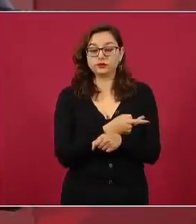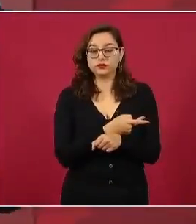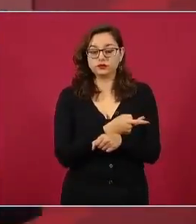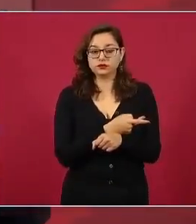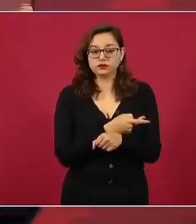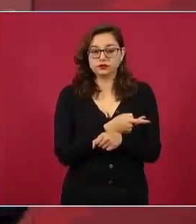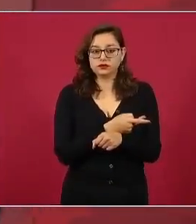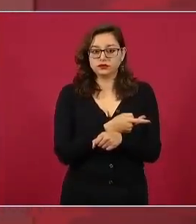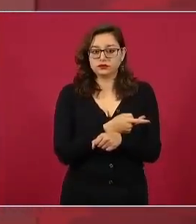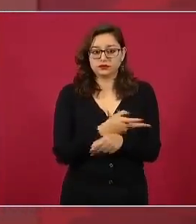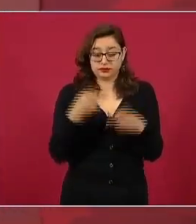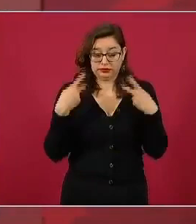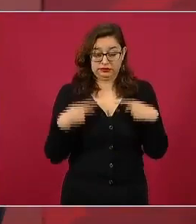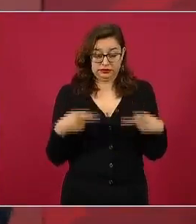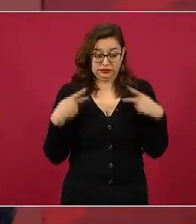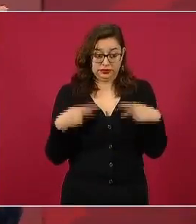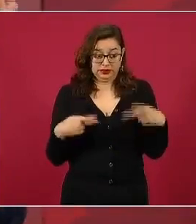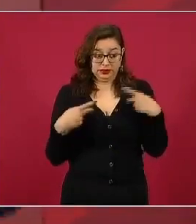son